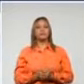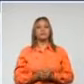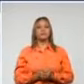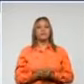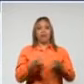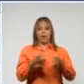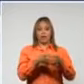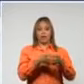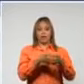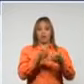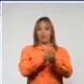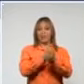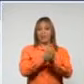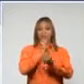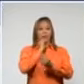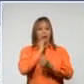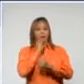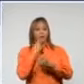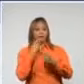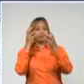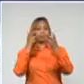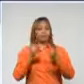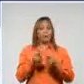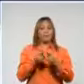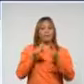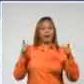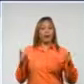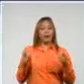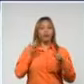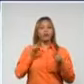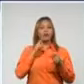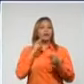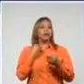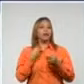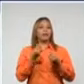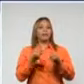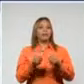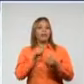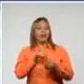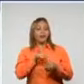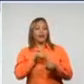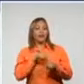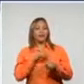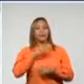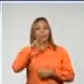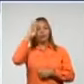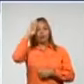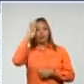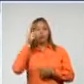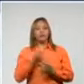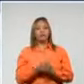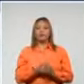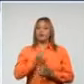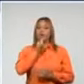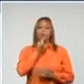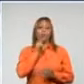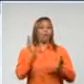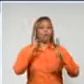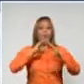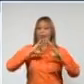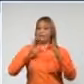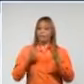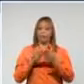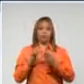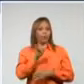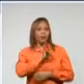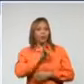de riesgo que mayor número de casos confirmados ha aportado en nuestro país, y no tengo duda que en el mundo, pues son